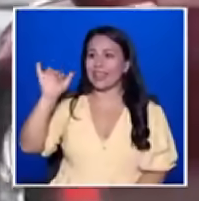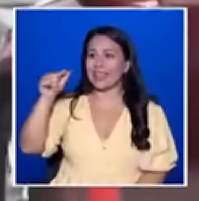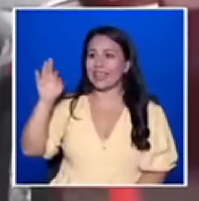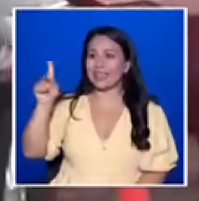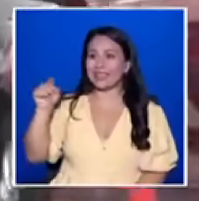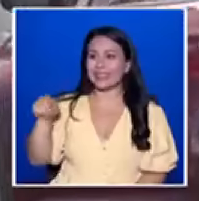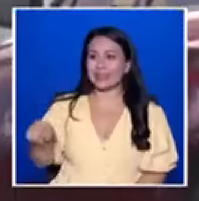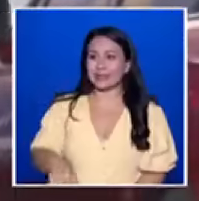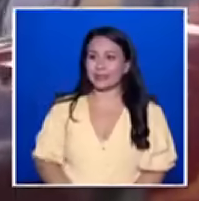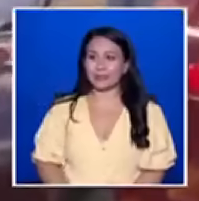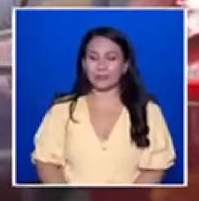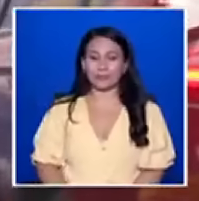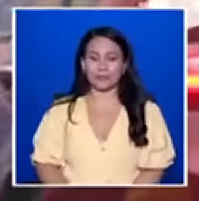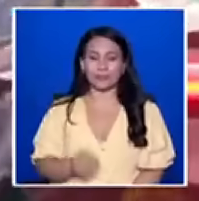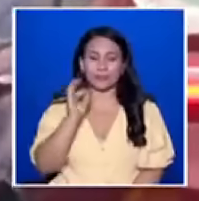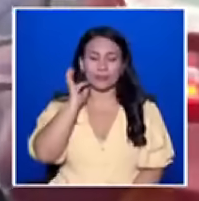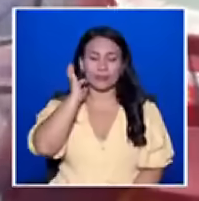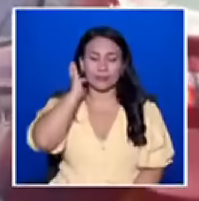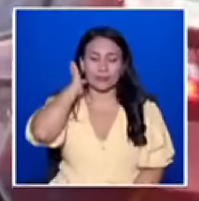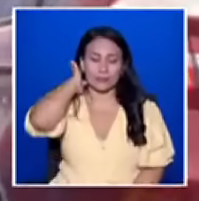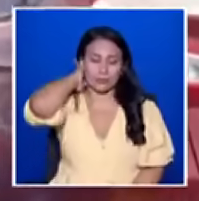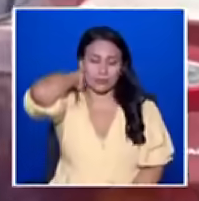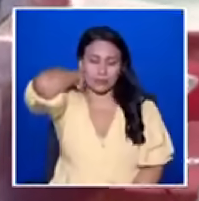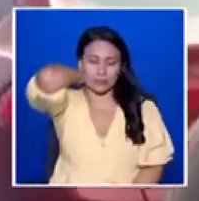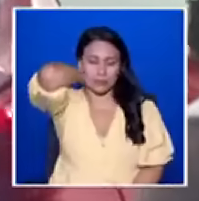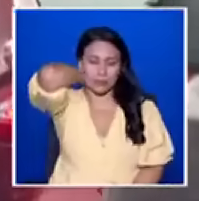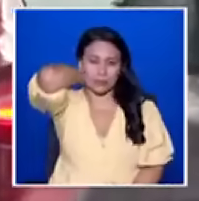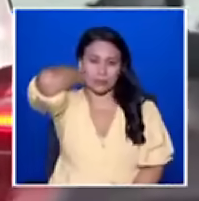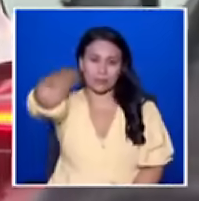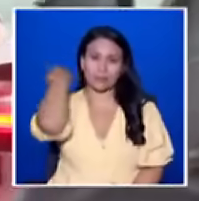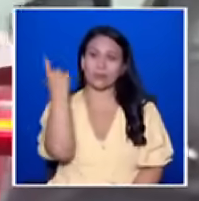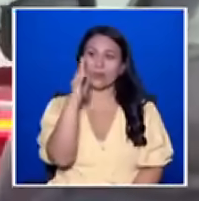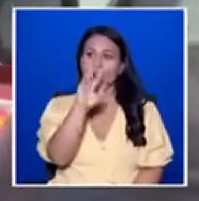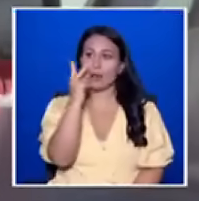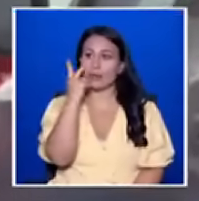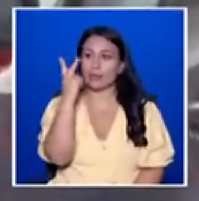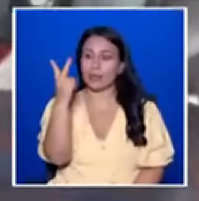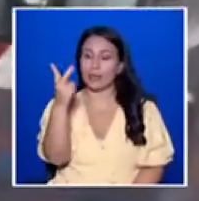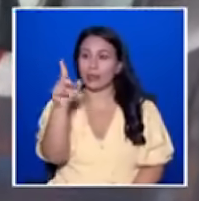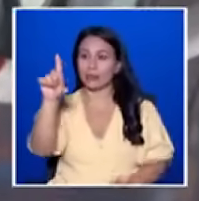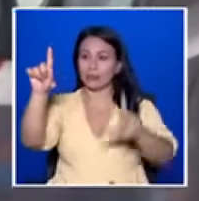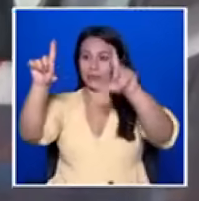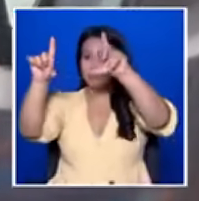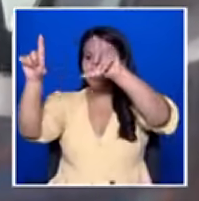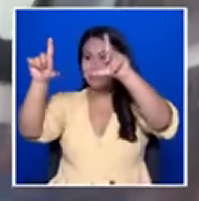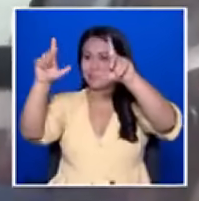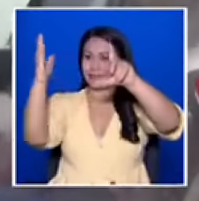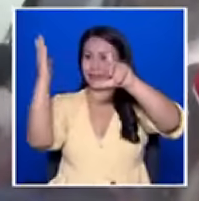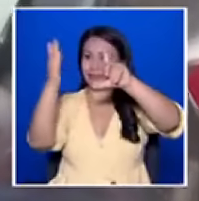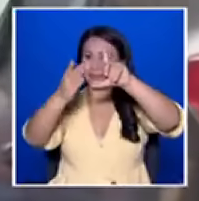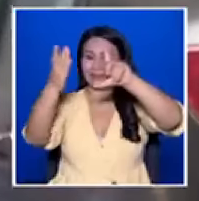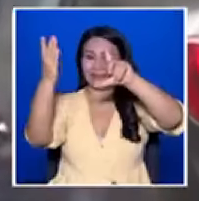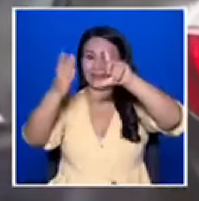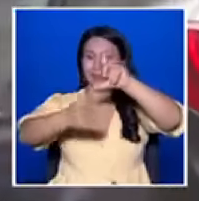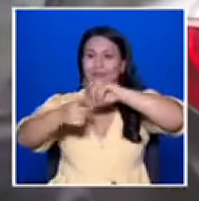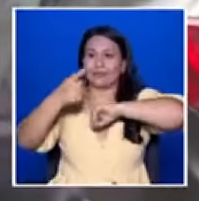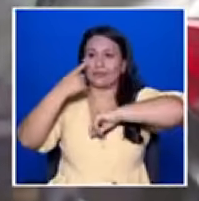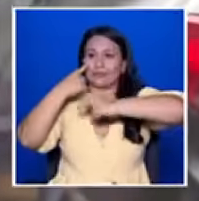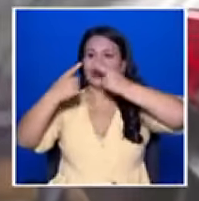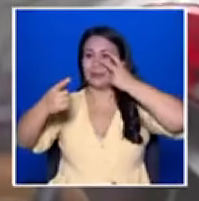Es ahí donde se observa por parte de nuestro compañero Cristian Ojeda que